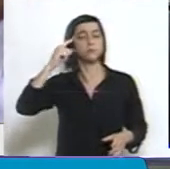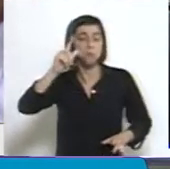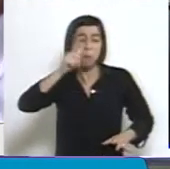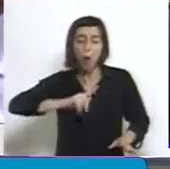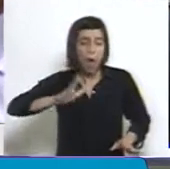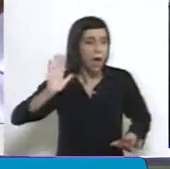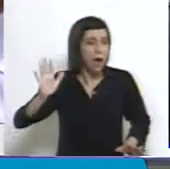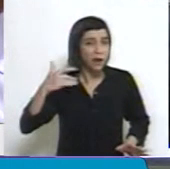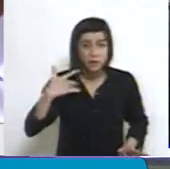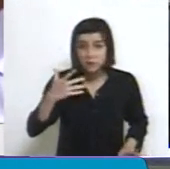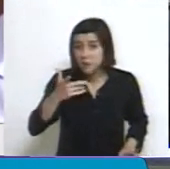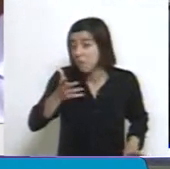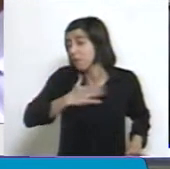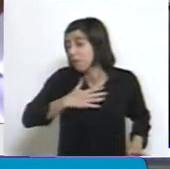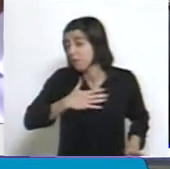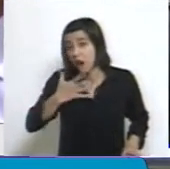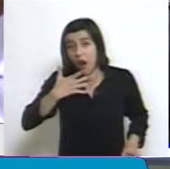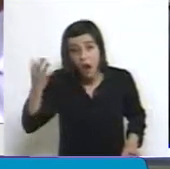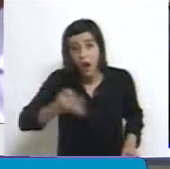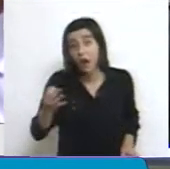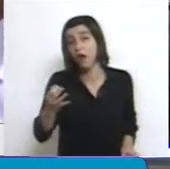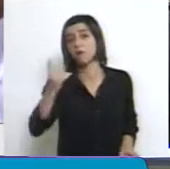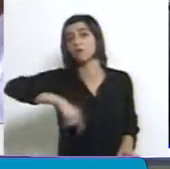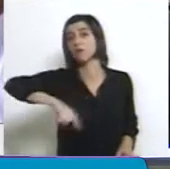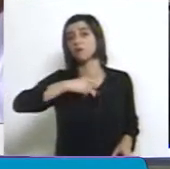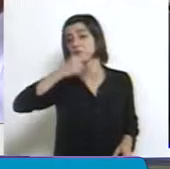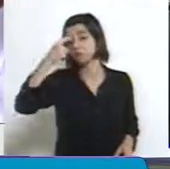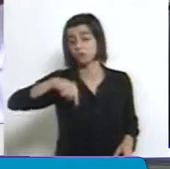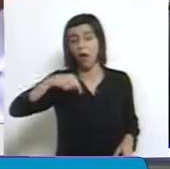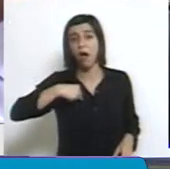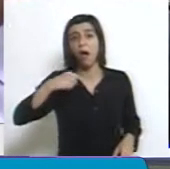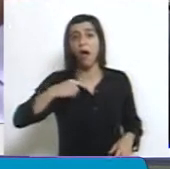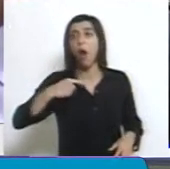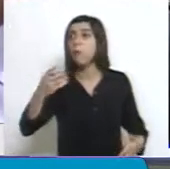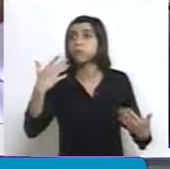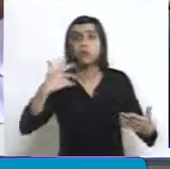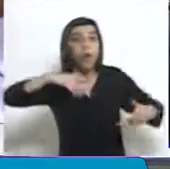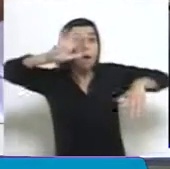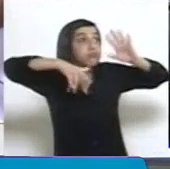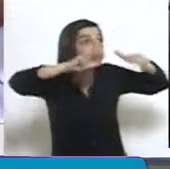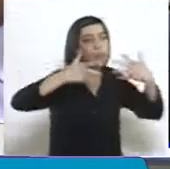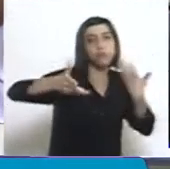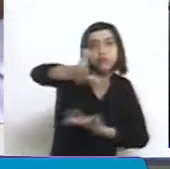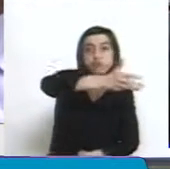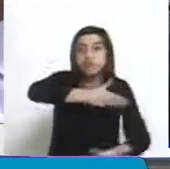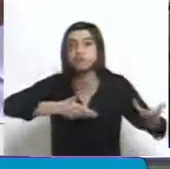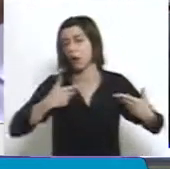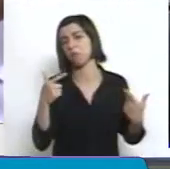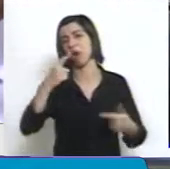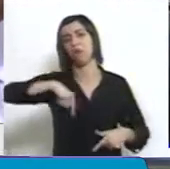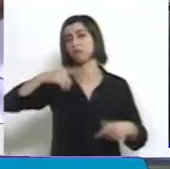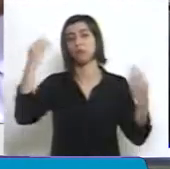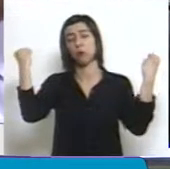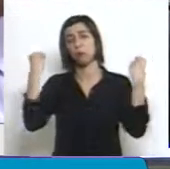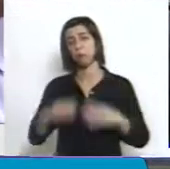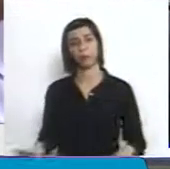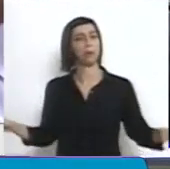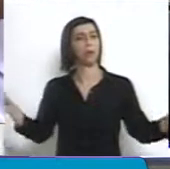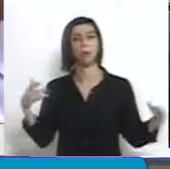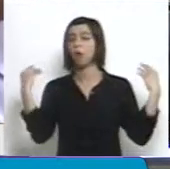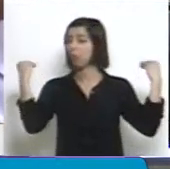estamos perdiendo una oportunidad importante. El país necesita correcciones y